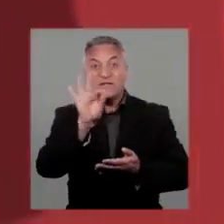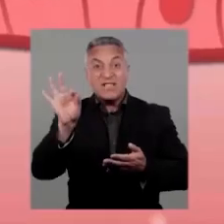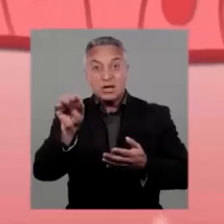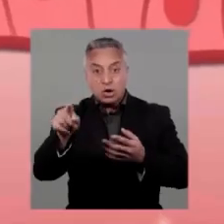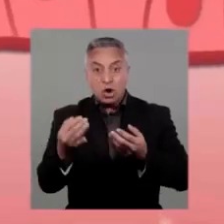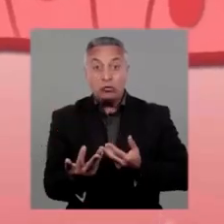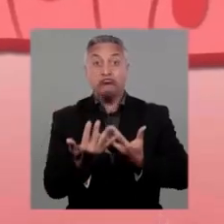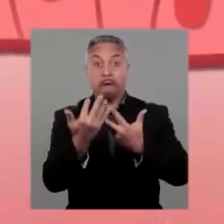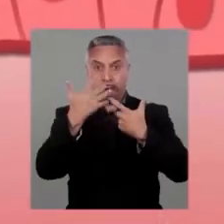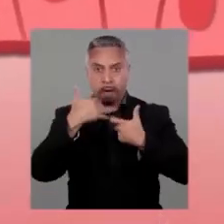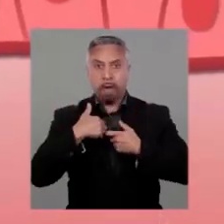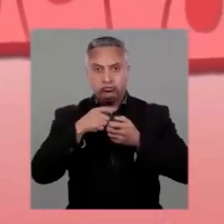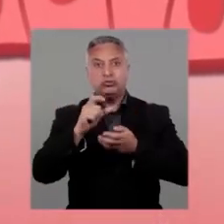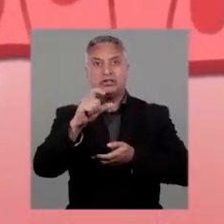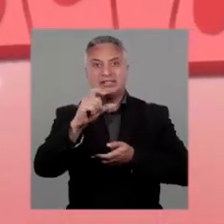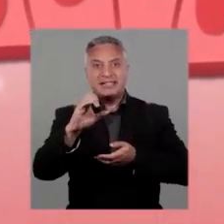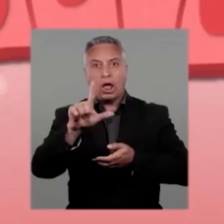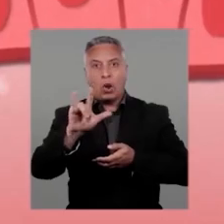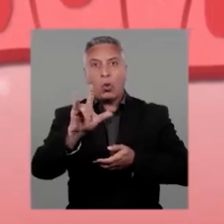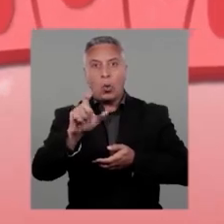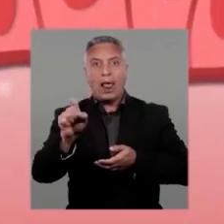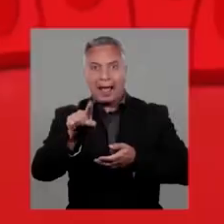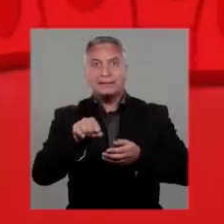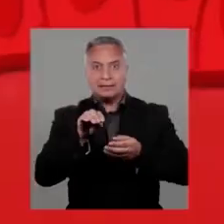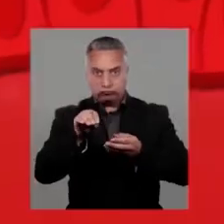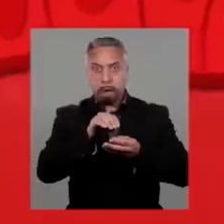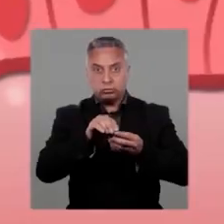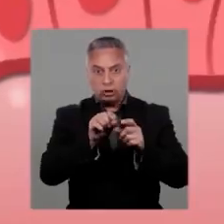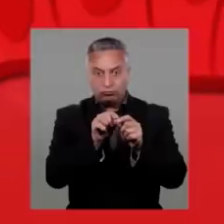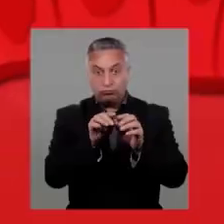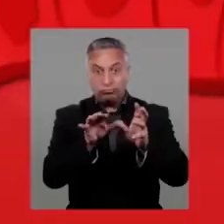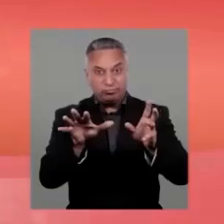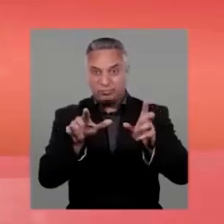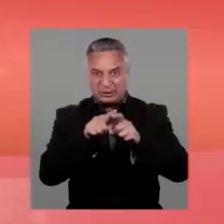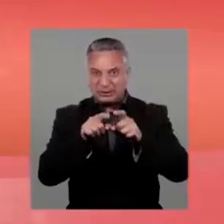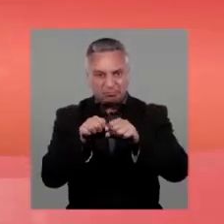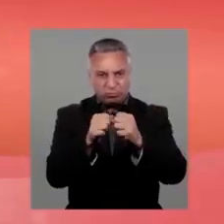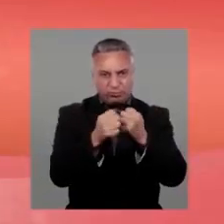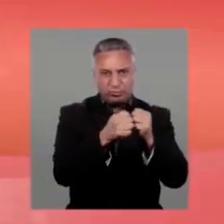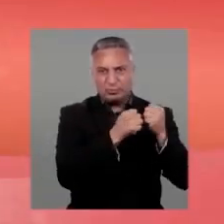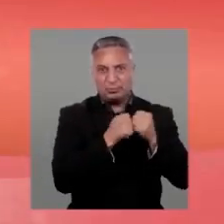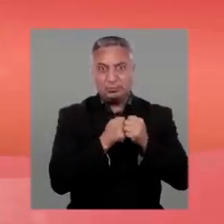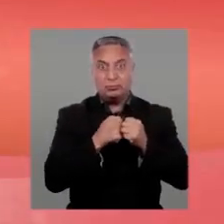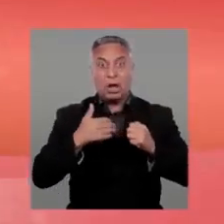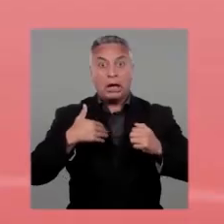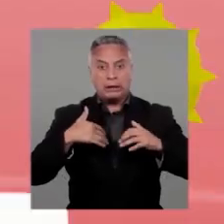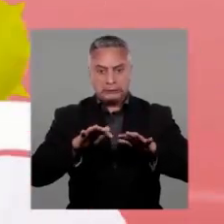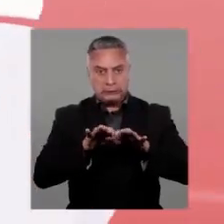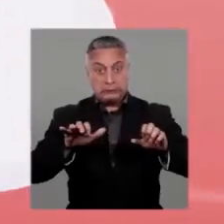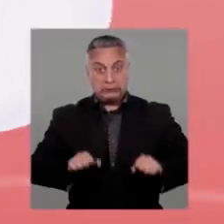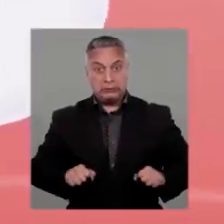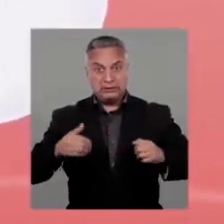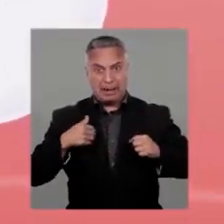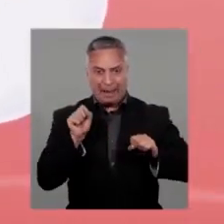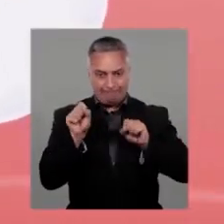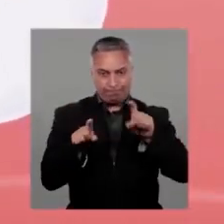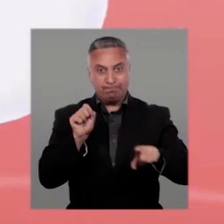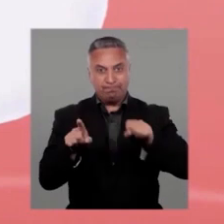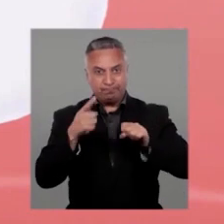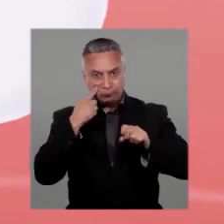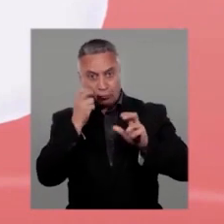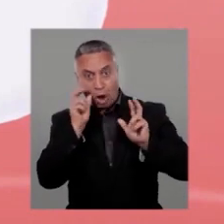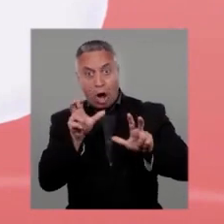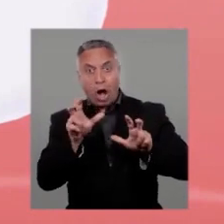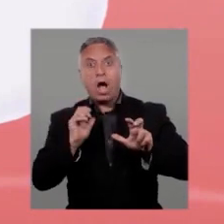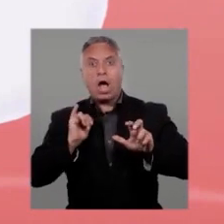Los virus entran en nuestras células, las usan para multiplicarse y luego las destruyen. Nuestro sistema inmune entra en